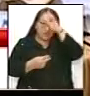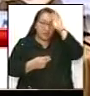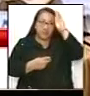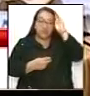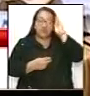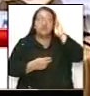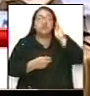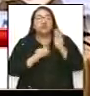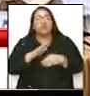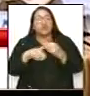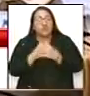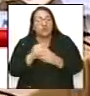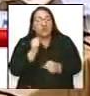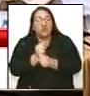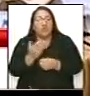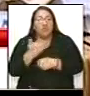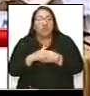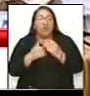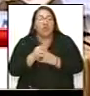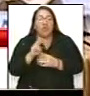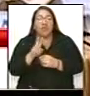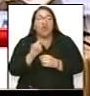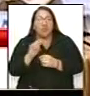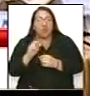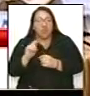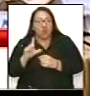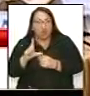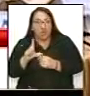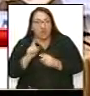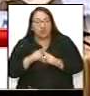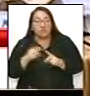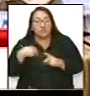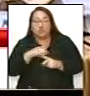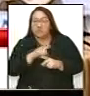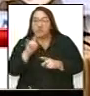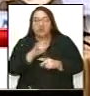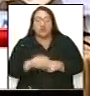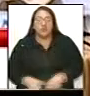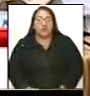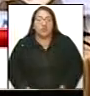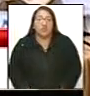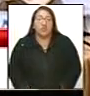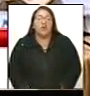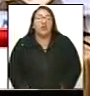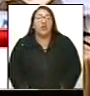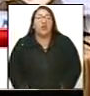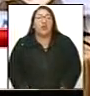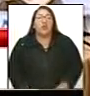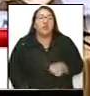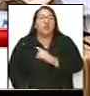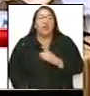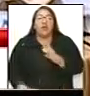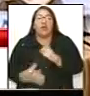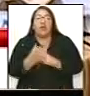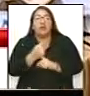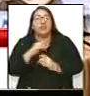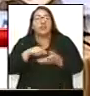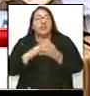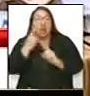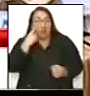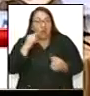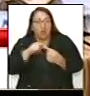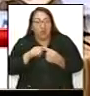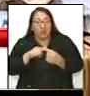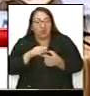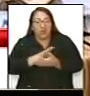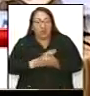pueden utilizarse sin plataforma virtual. Y si no se usan sin plataforma virtual, no alcanzan los objetivos. Y si no se alcanzan